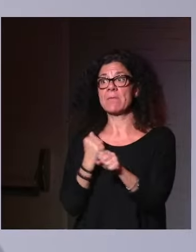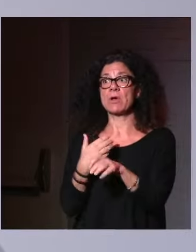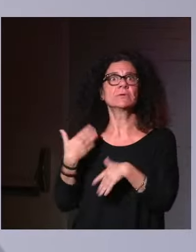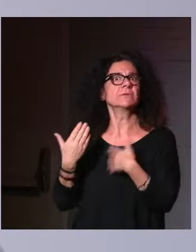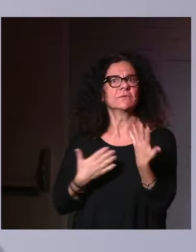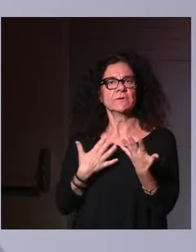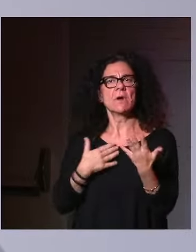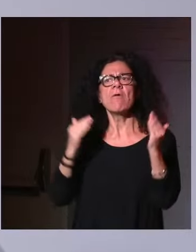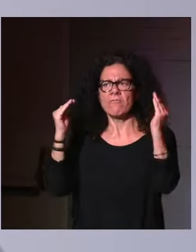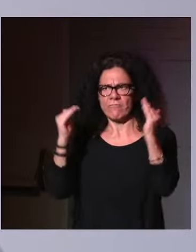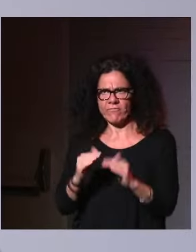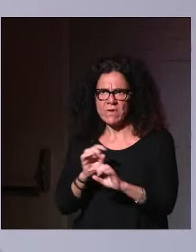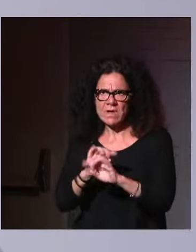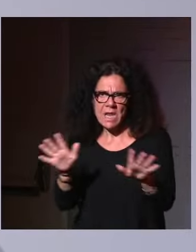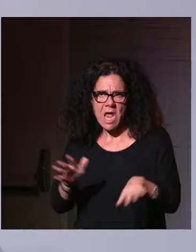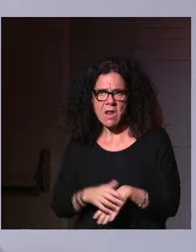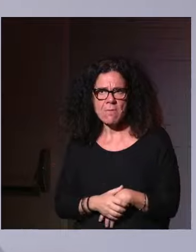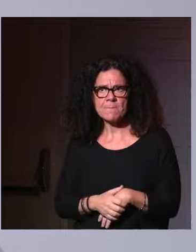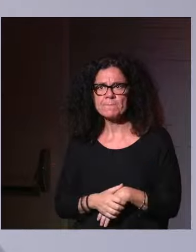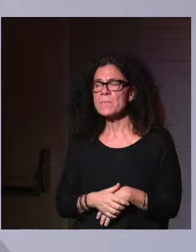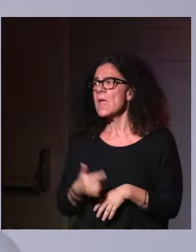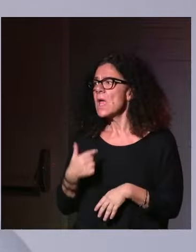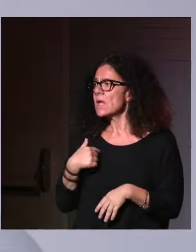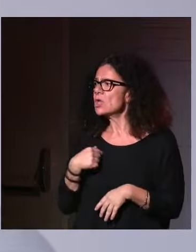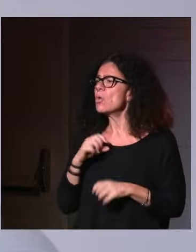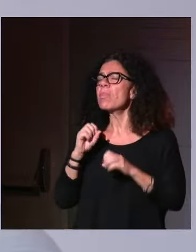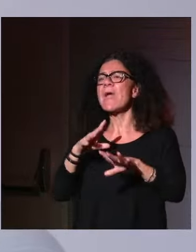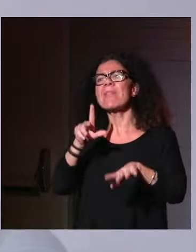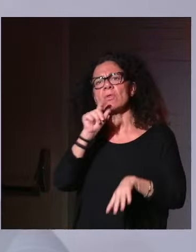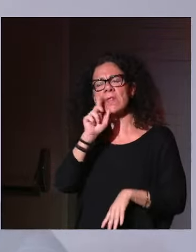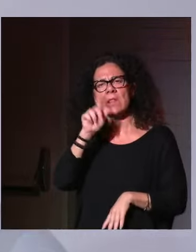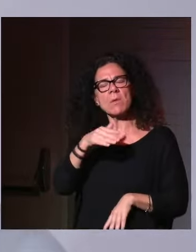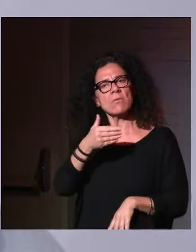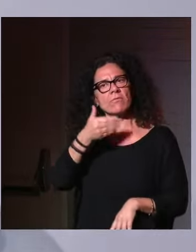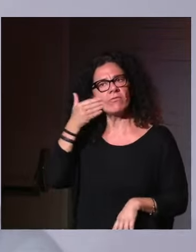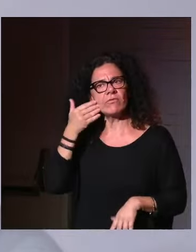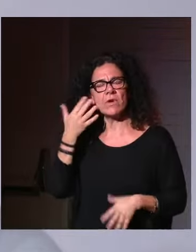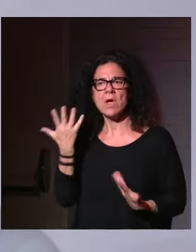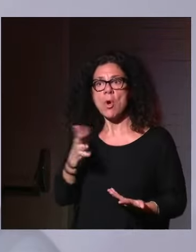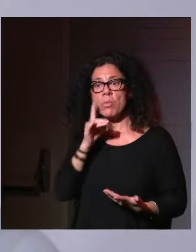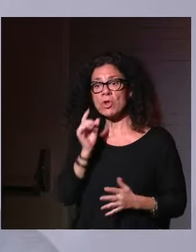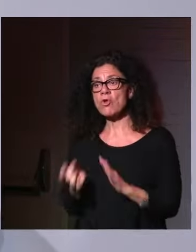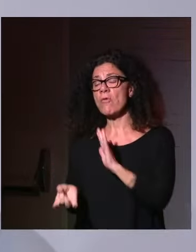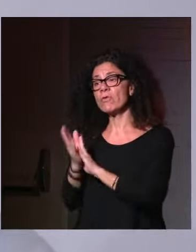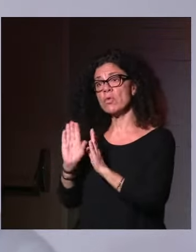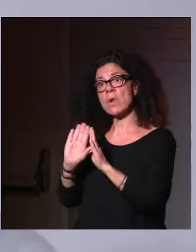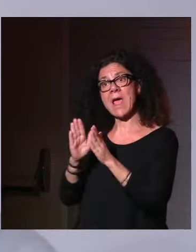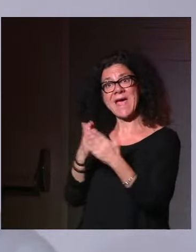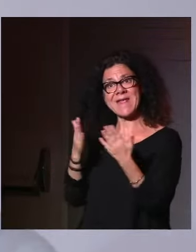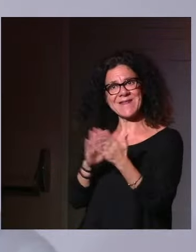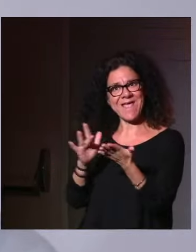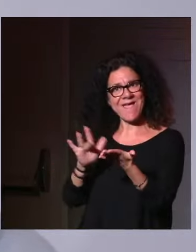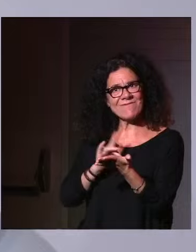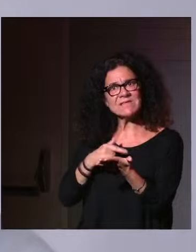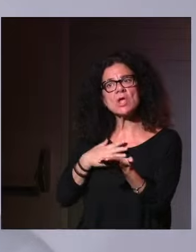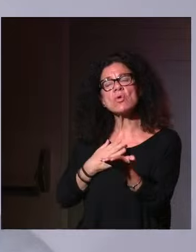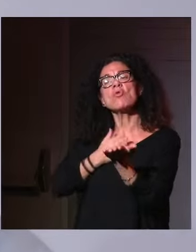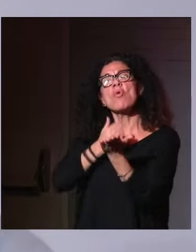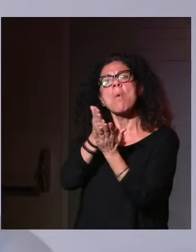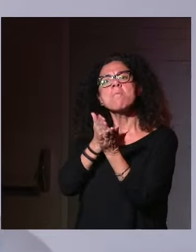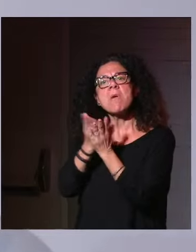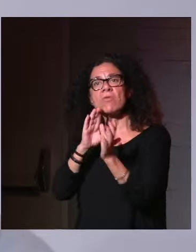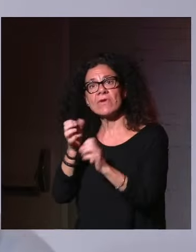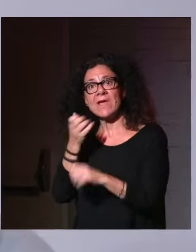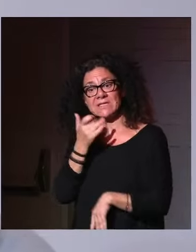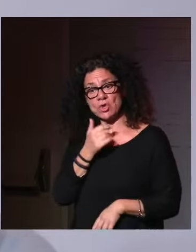claro que baja y que yo deje de twitear también es un privilegio porque entonces yo fundé una revista y tengo un medio Y si yo